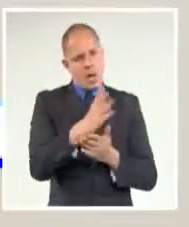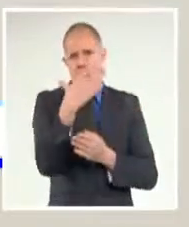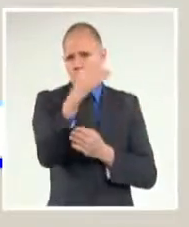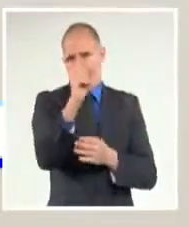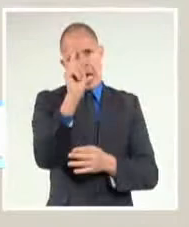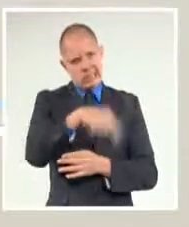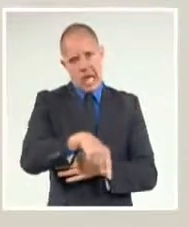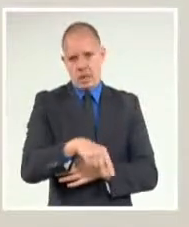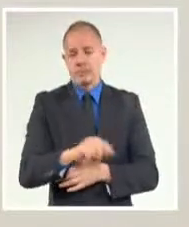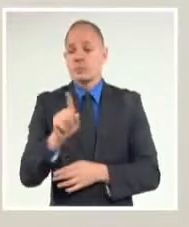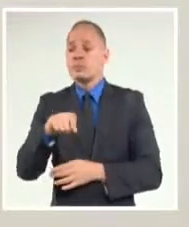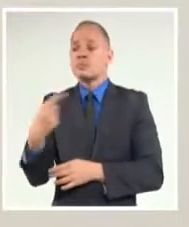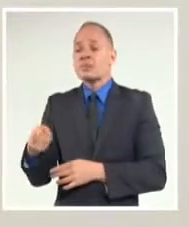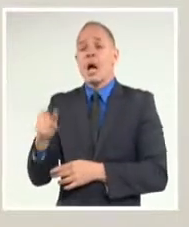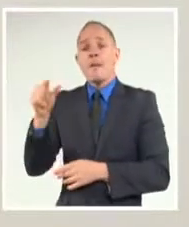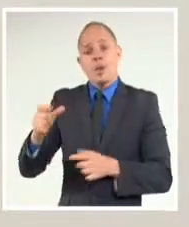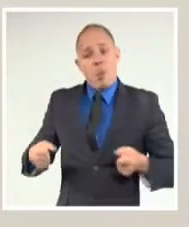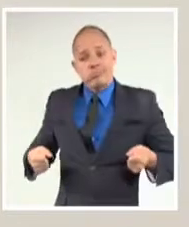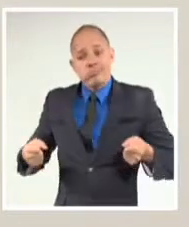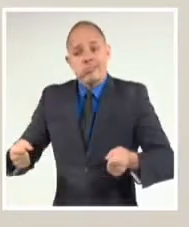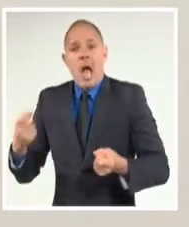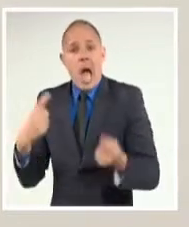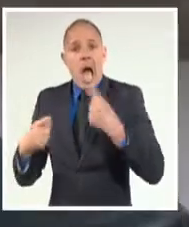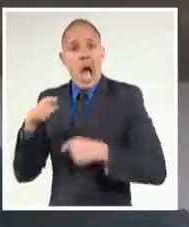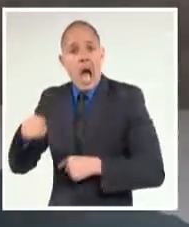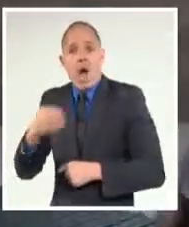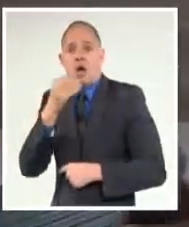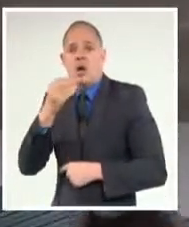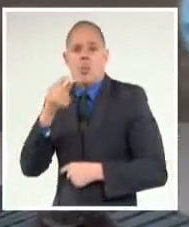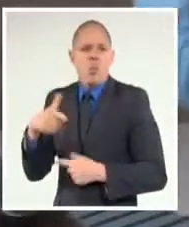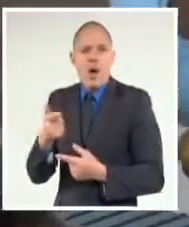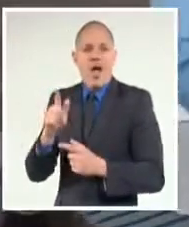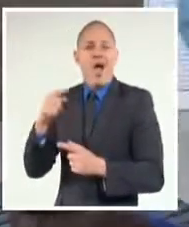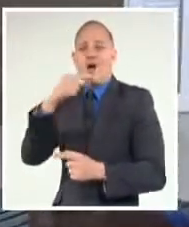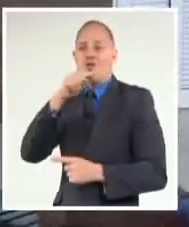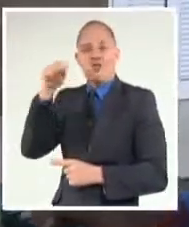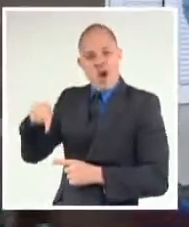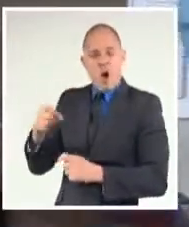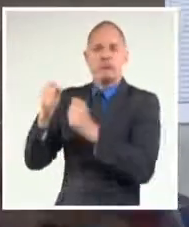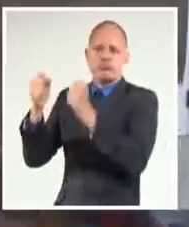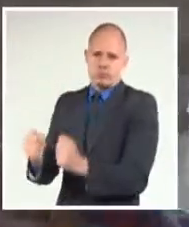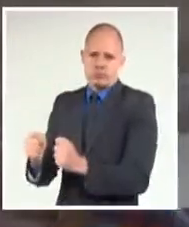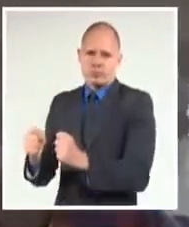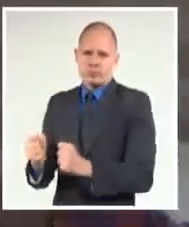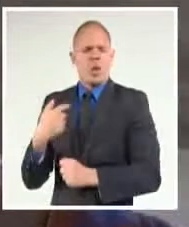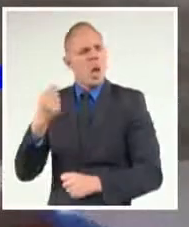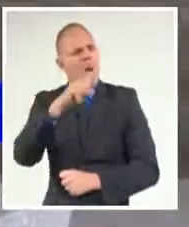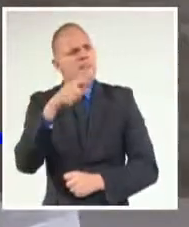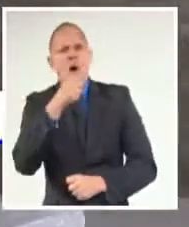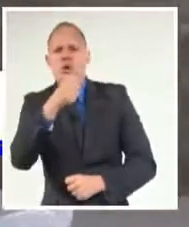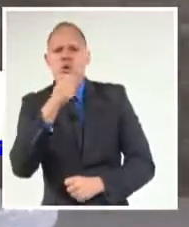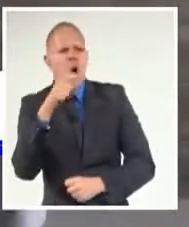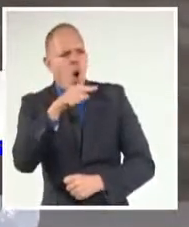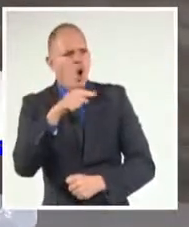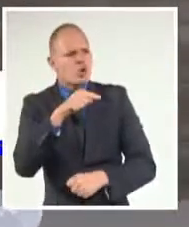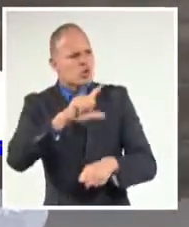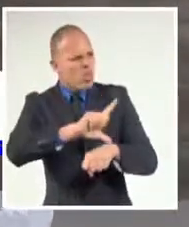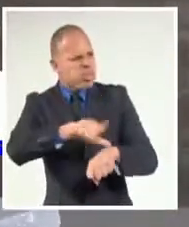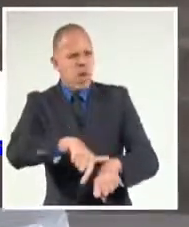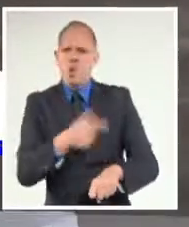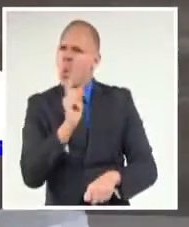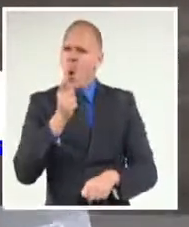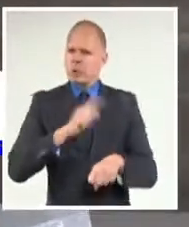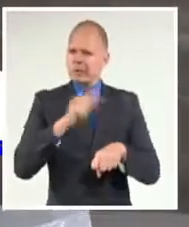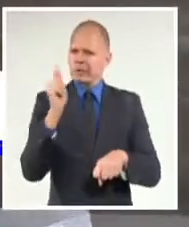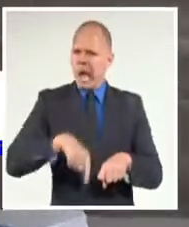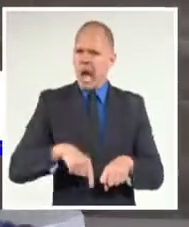Canal Rojo a quienes tienen algo que declarar. ¿Ha tenido que esperar mucho para salir? No, todo ha sido muy rápido. ¿Y la aduana cómo